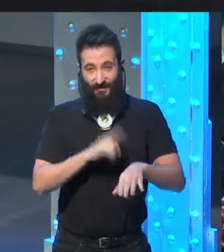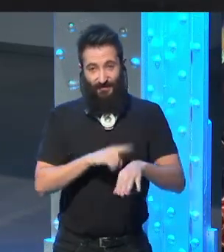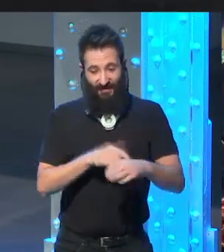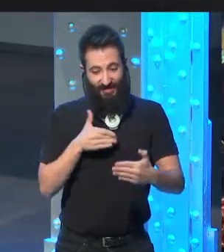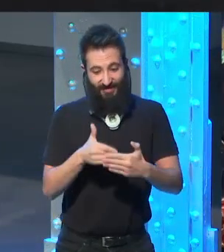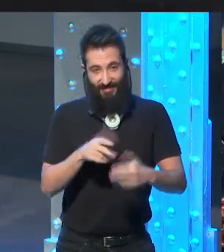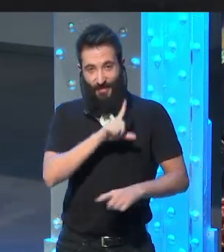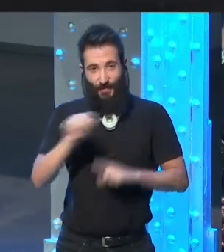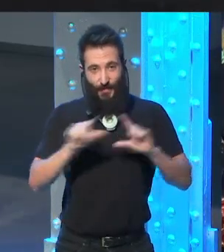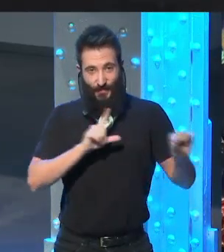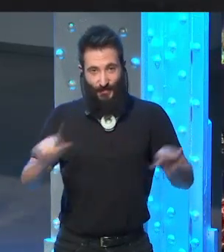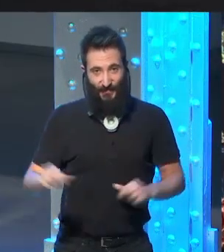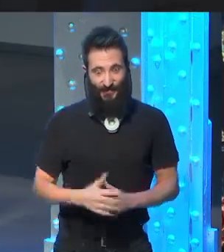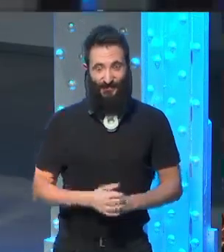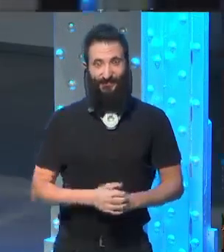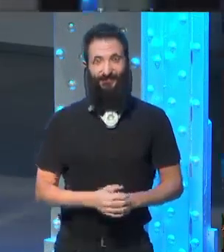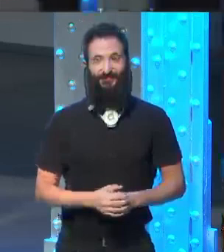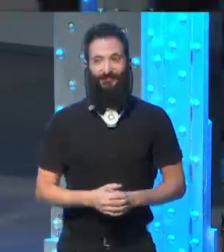pronto.